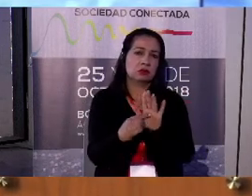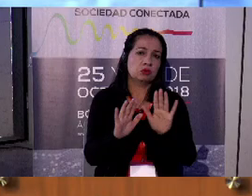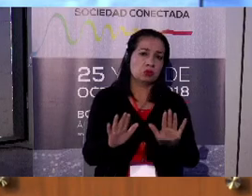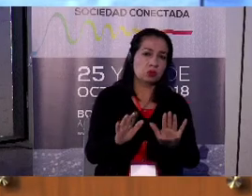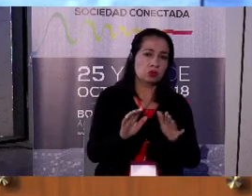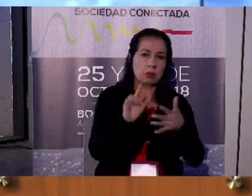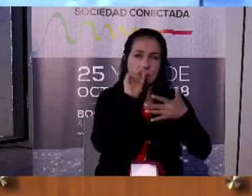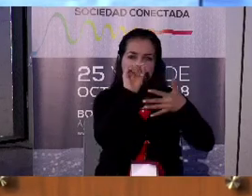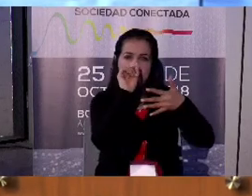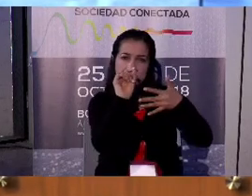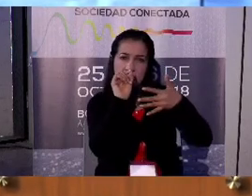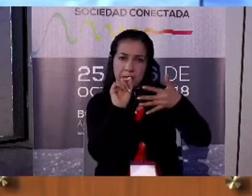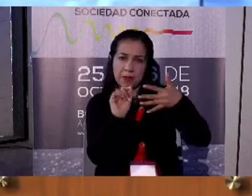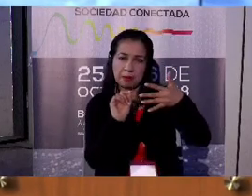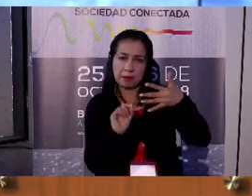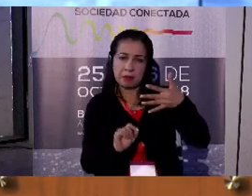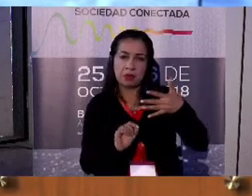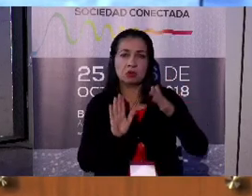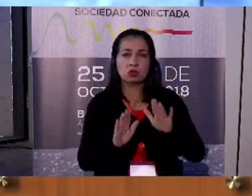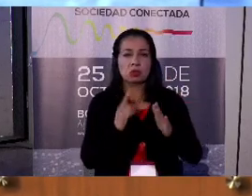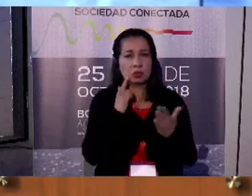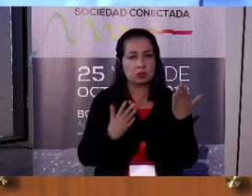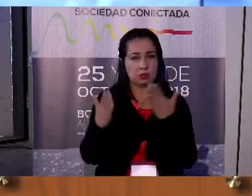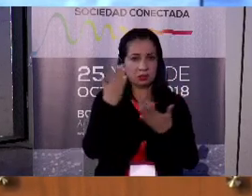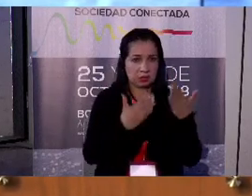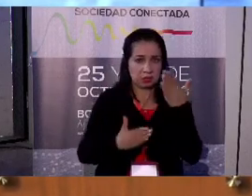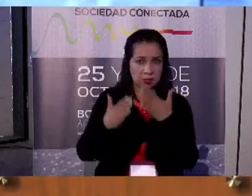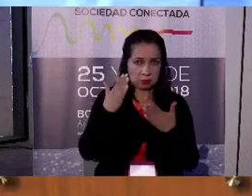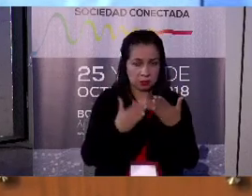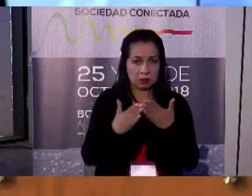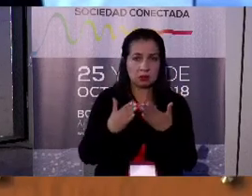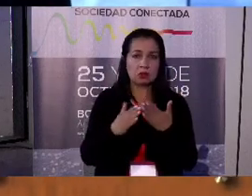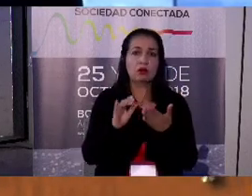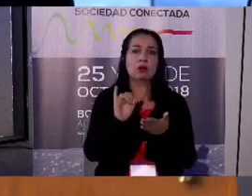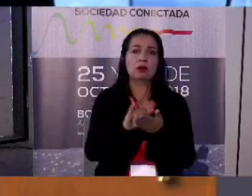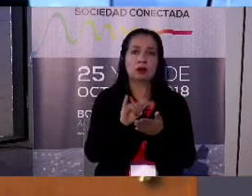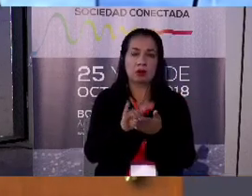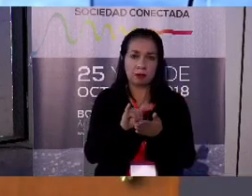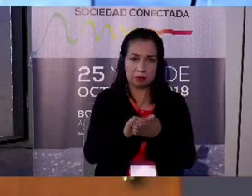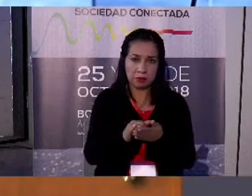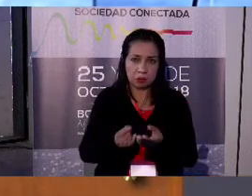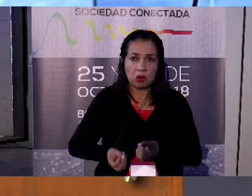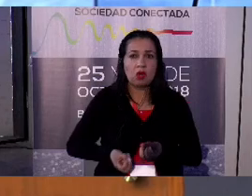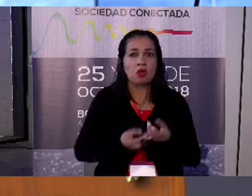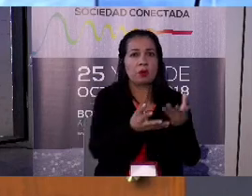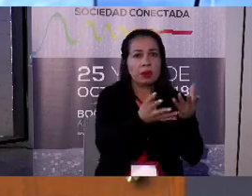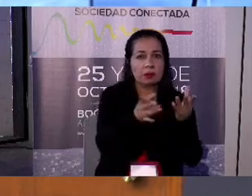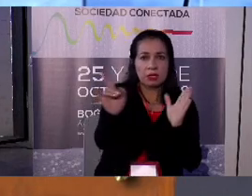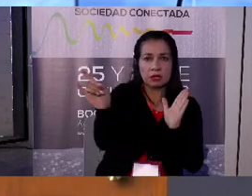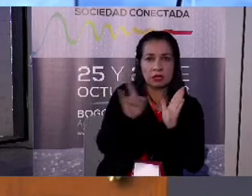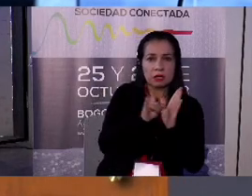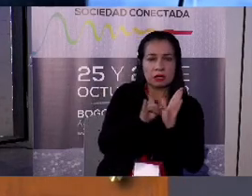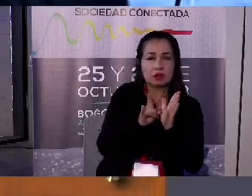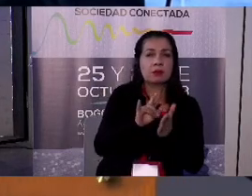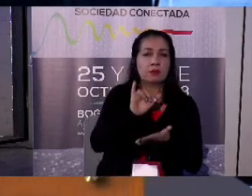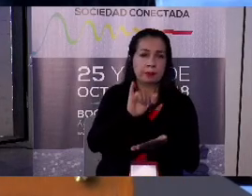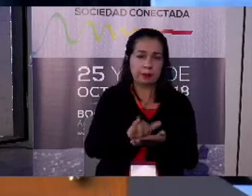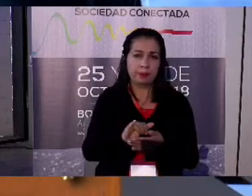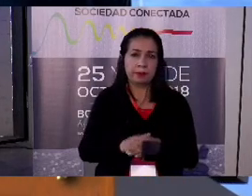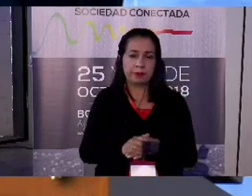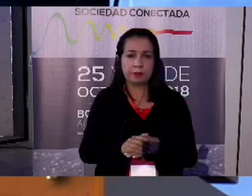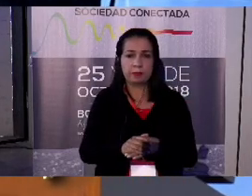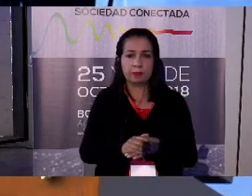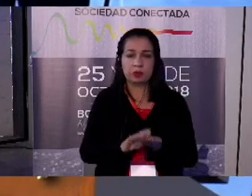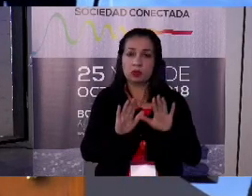detallada eh tanto en el transmisor como el receptor Y eso es todo el sistema de